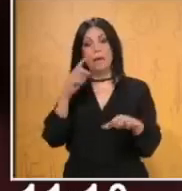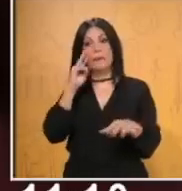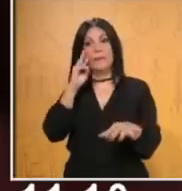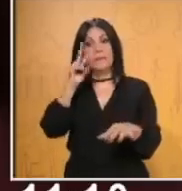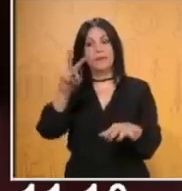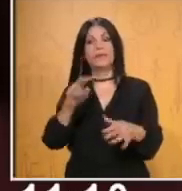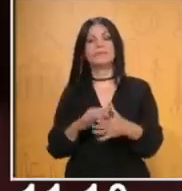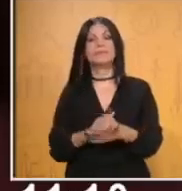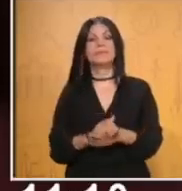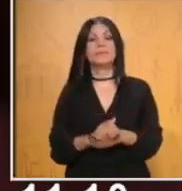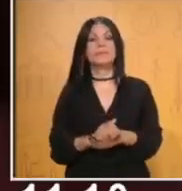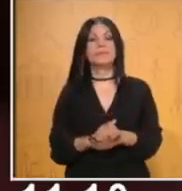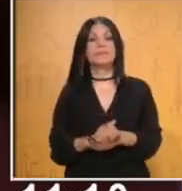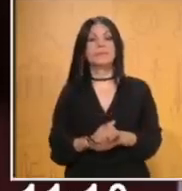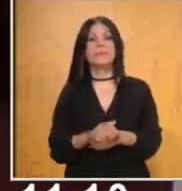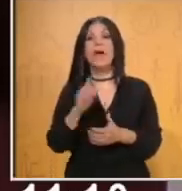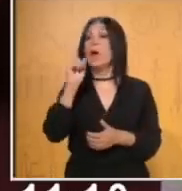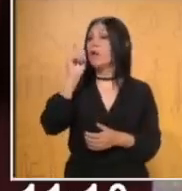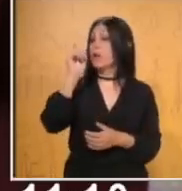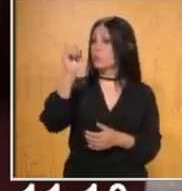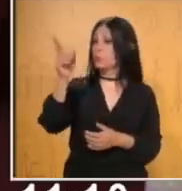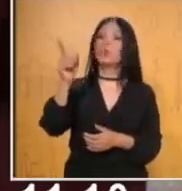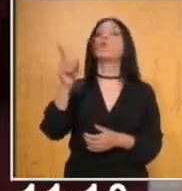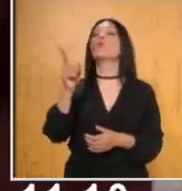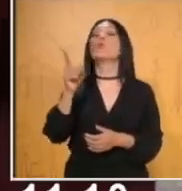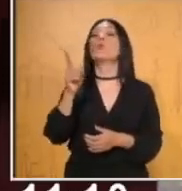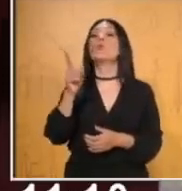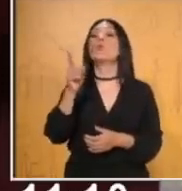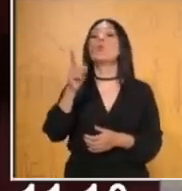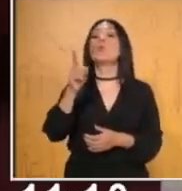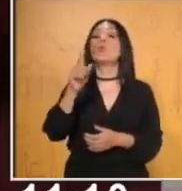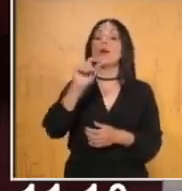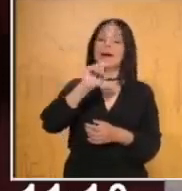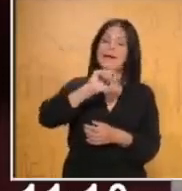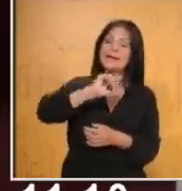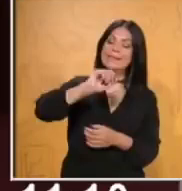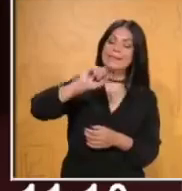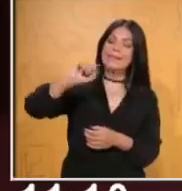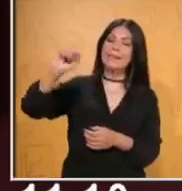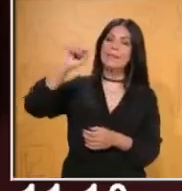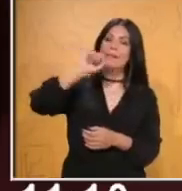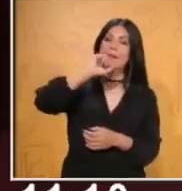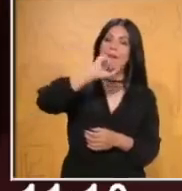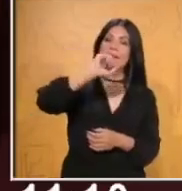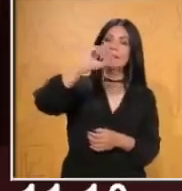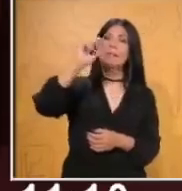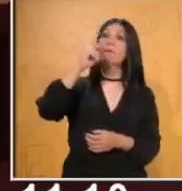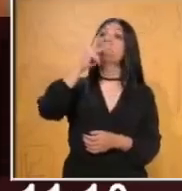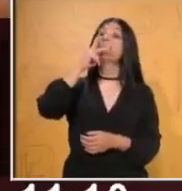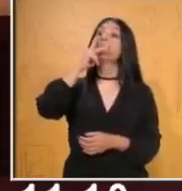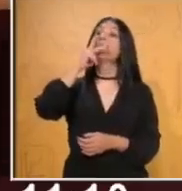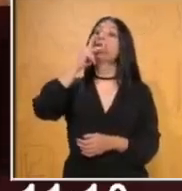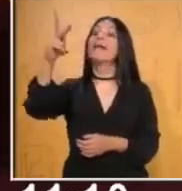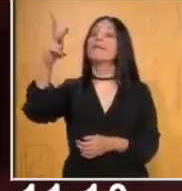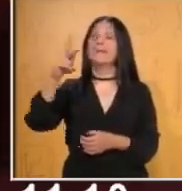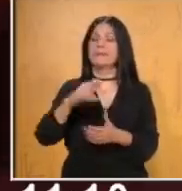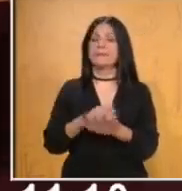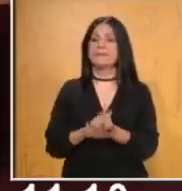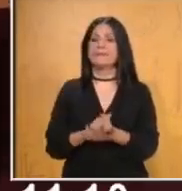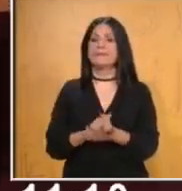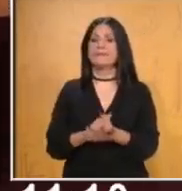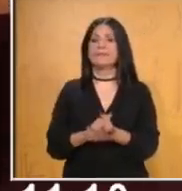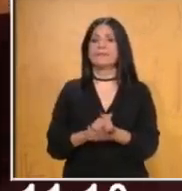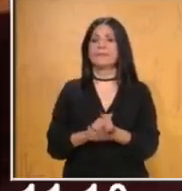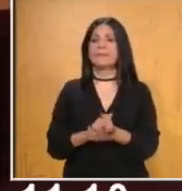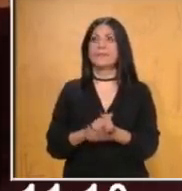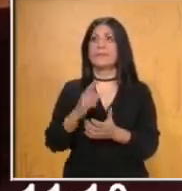figura, te voy a pedir que en cada línea coloques las siguientes frases. Una palabra por línea. En la